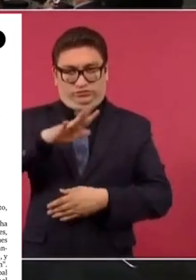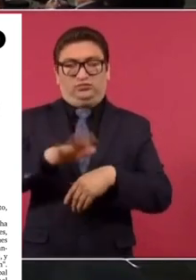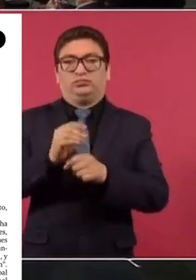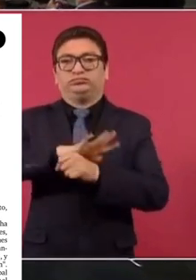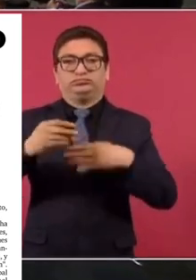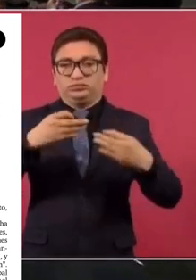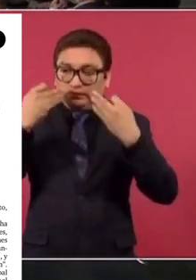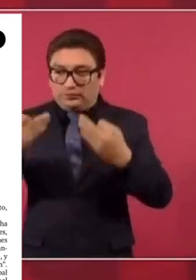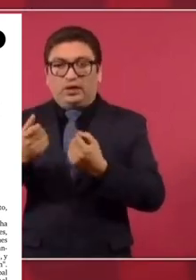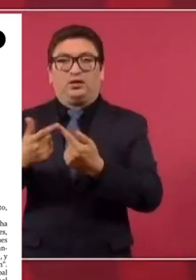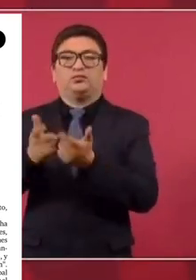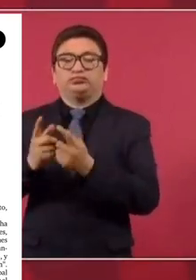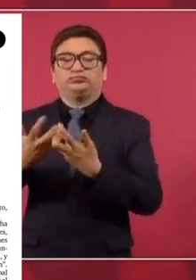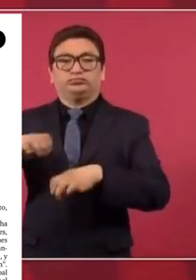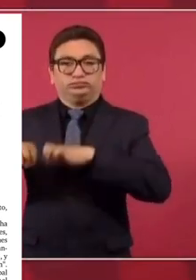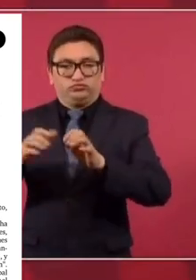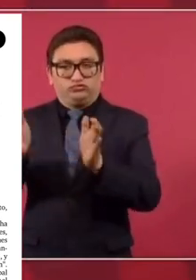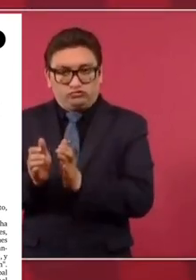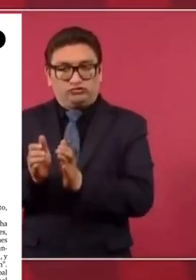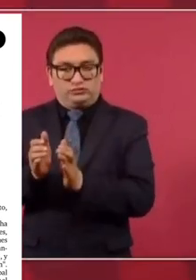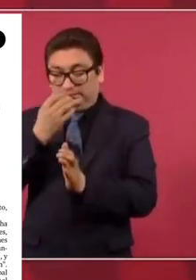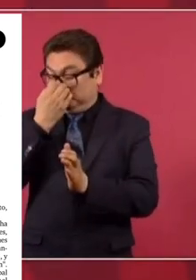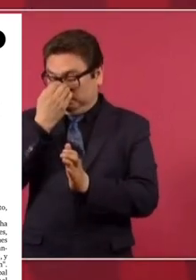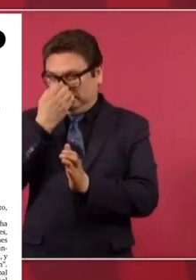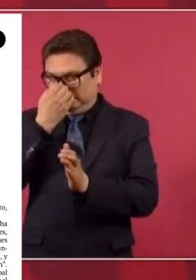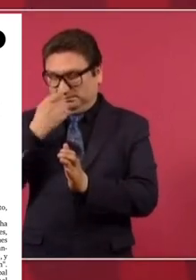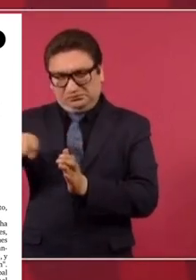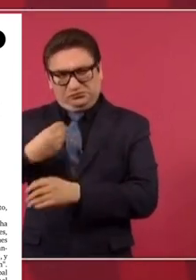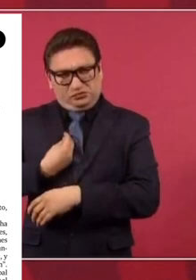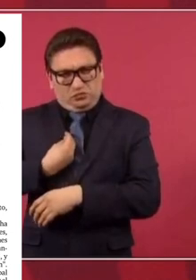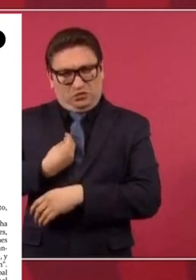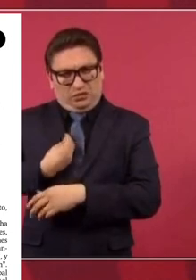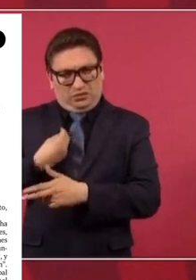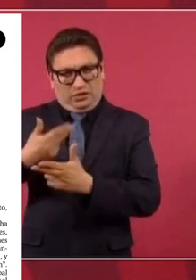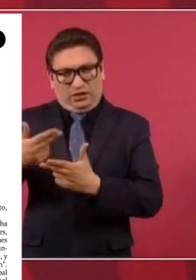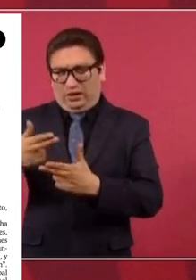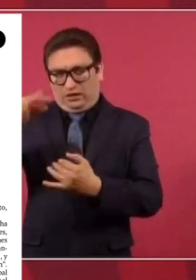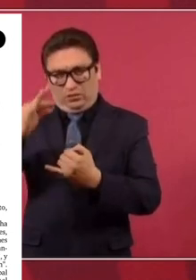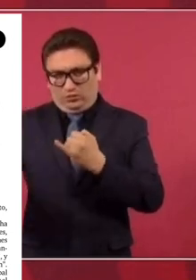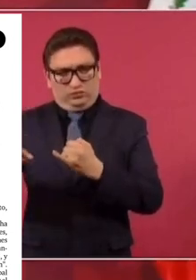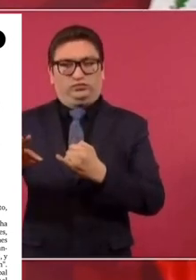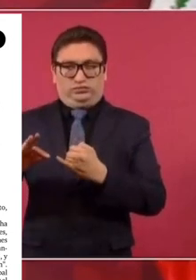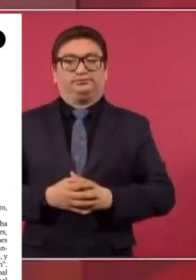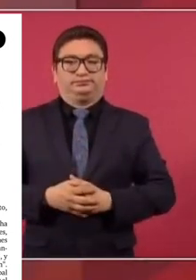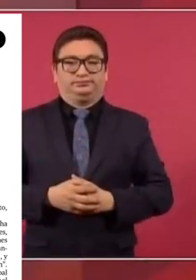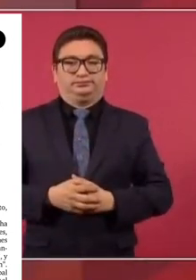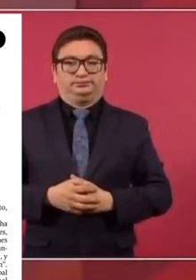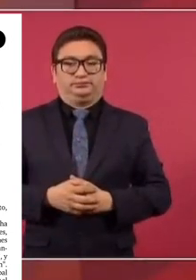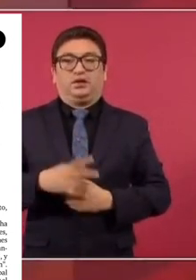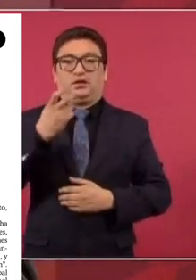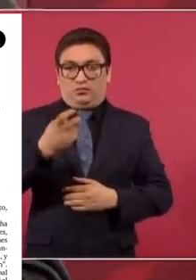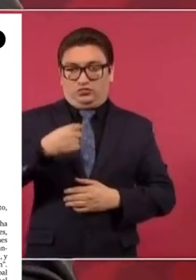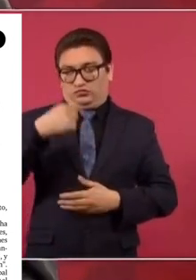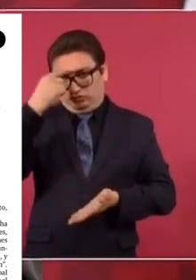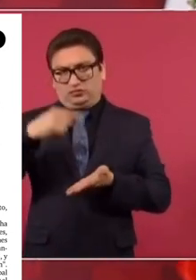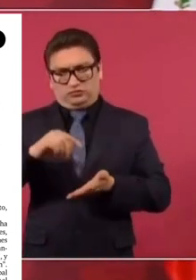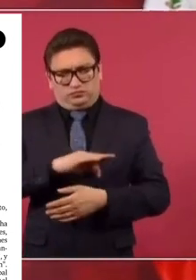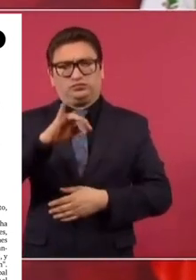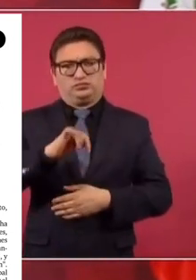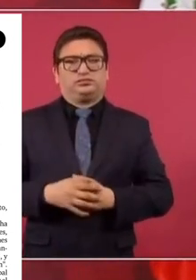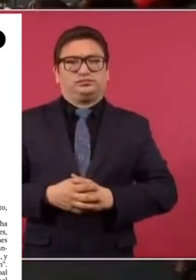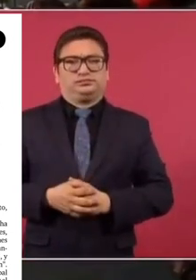pandemia, los más pequeños empresarios aguantaron hasta el final a sus trabajadores. Entonces, yo sí creo que se